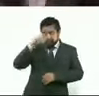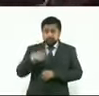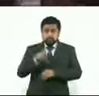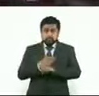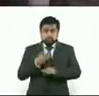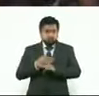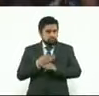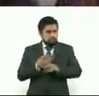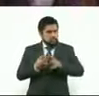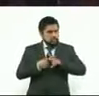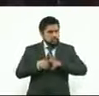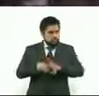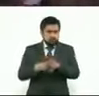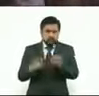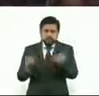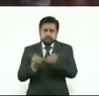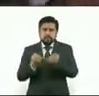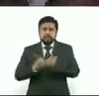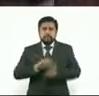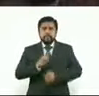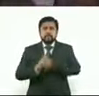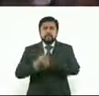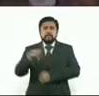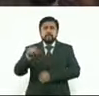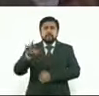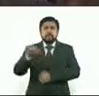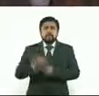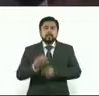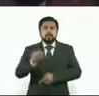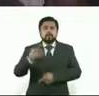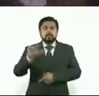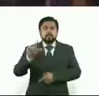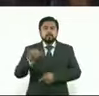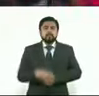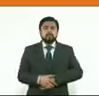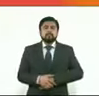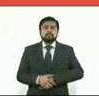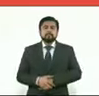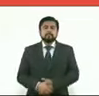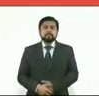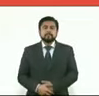nivel. De Kenia, Escola Jepkeroni.